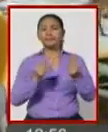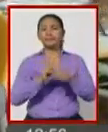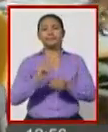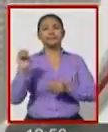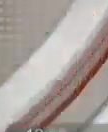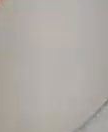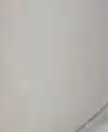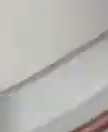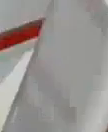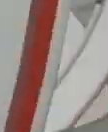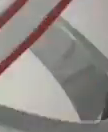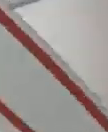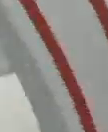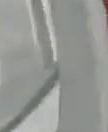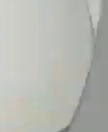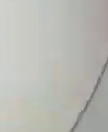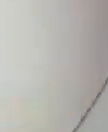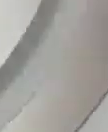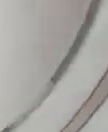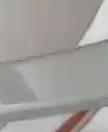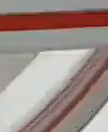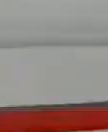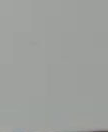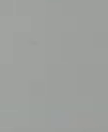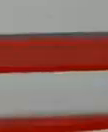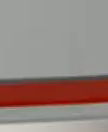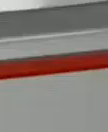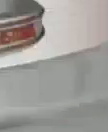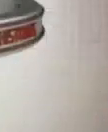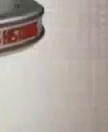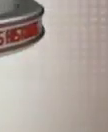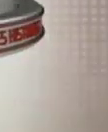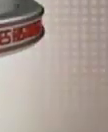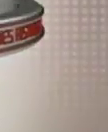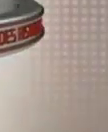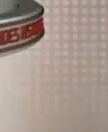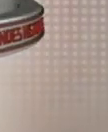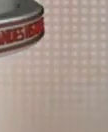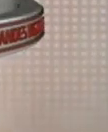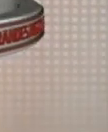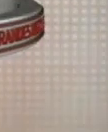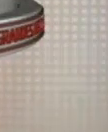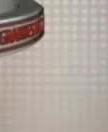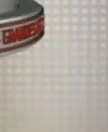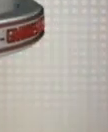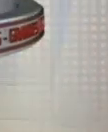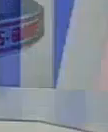desechable. En instantes, en Al Día.